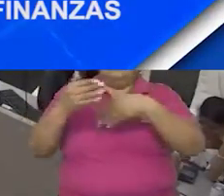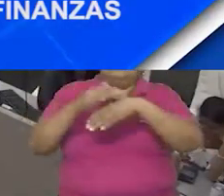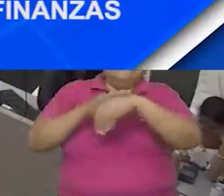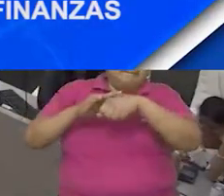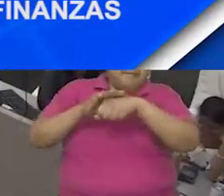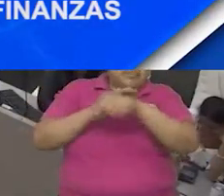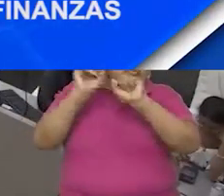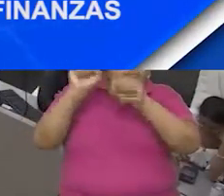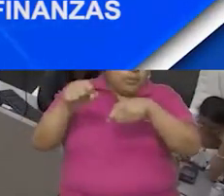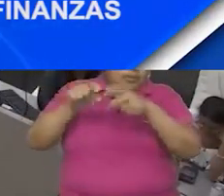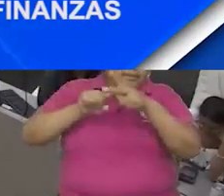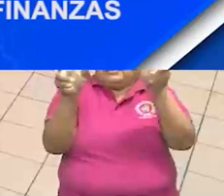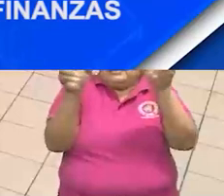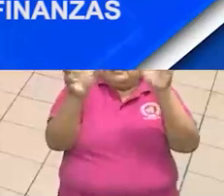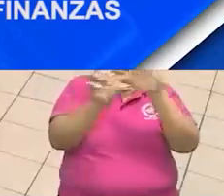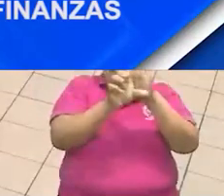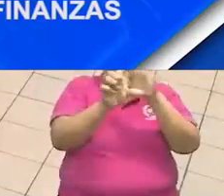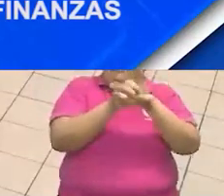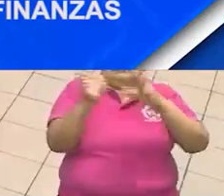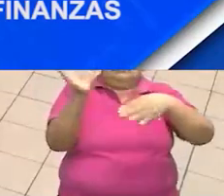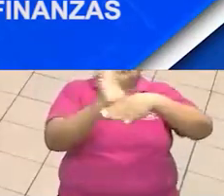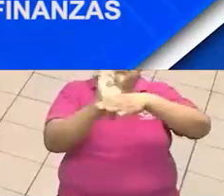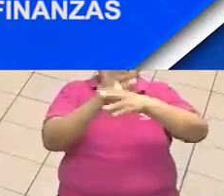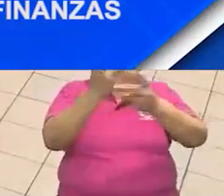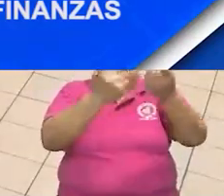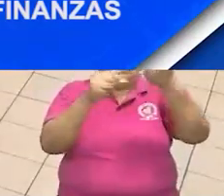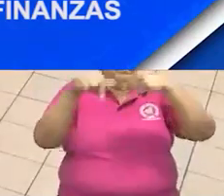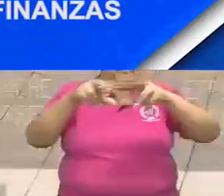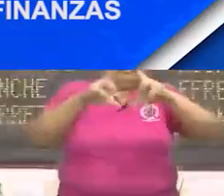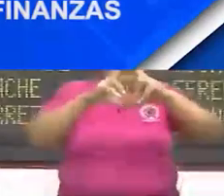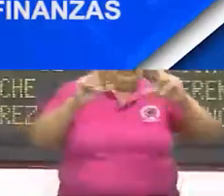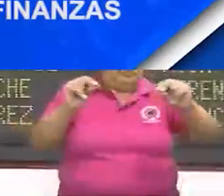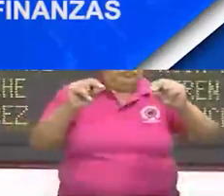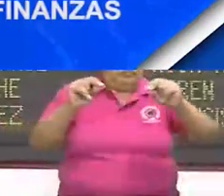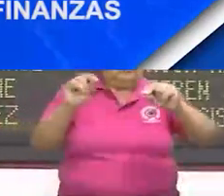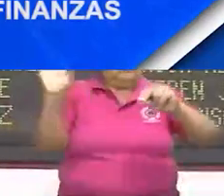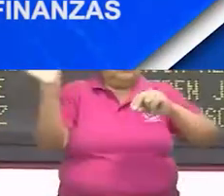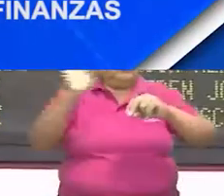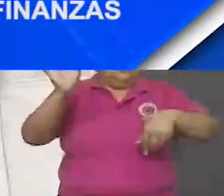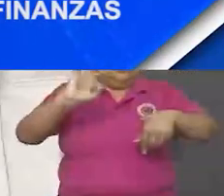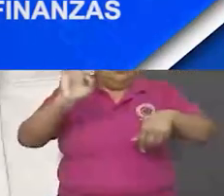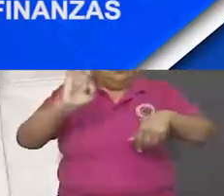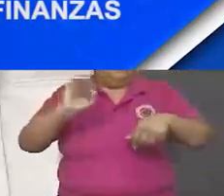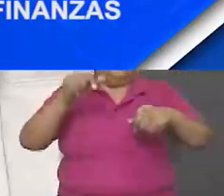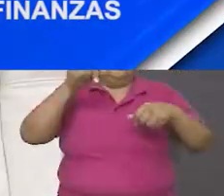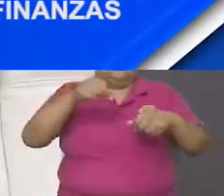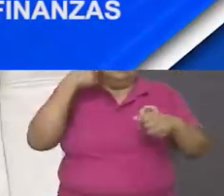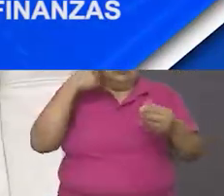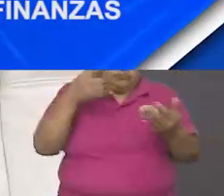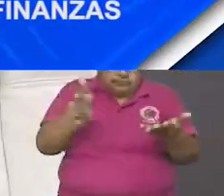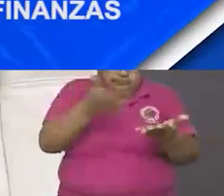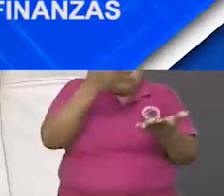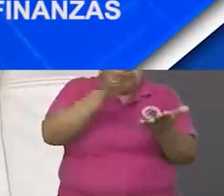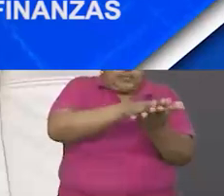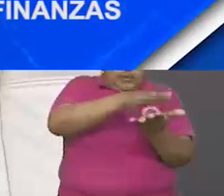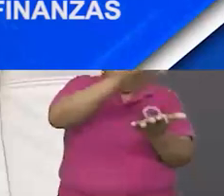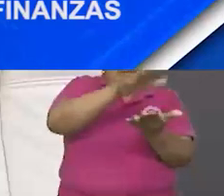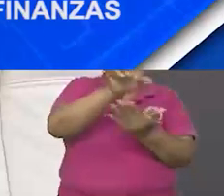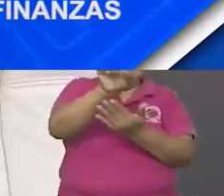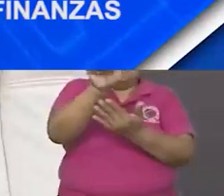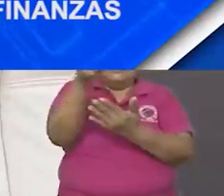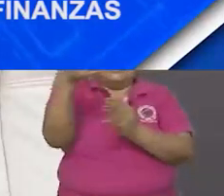en materia de banca y finanzas, que está conformado por 709 normas. Se revisaron